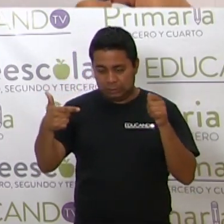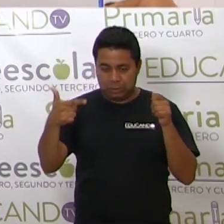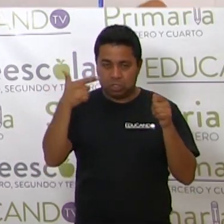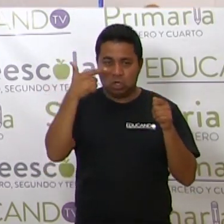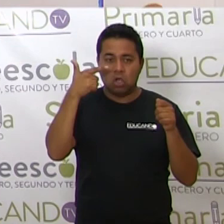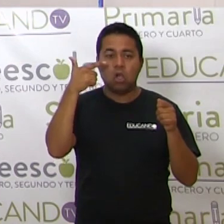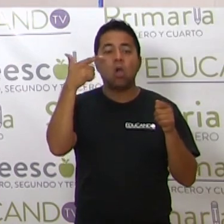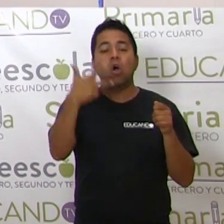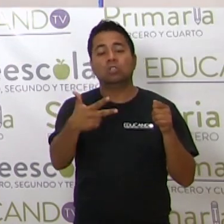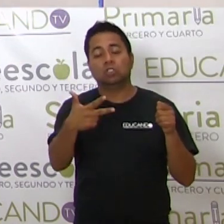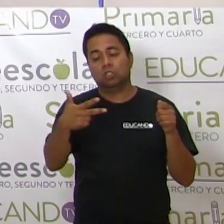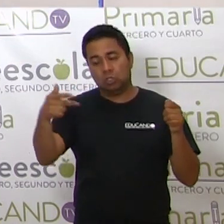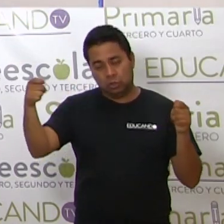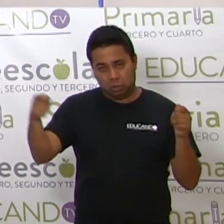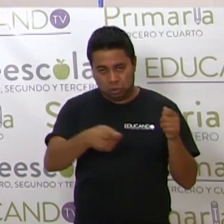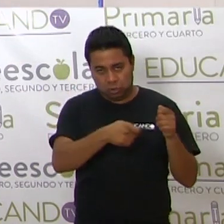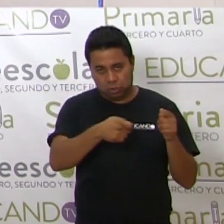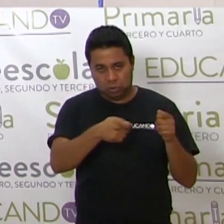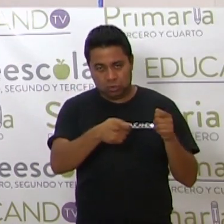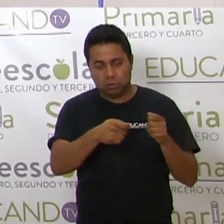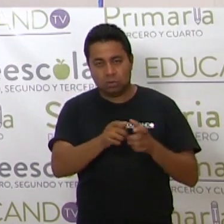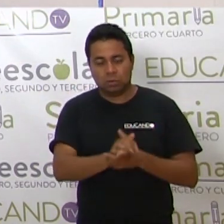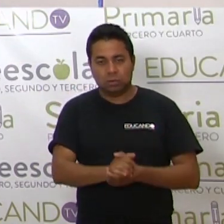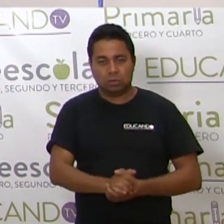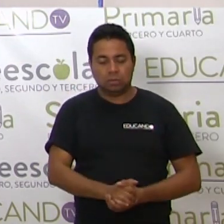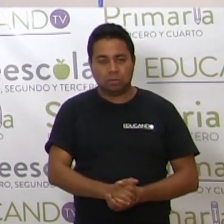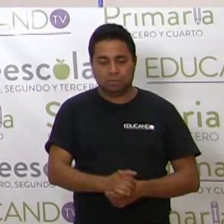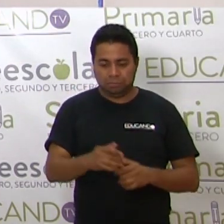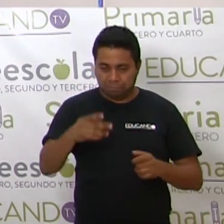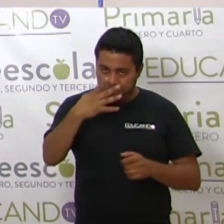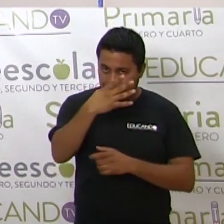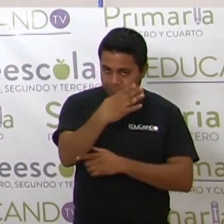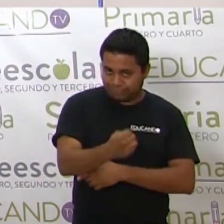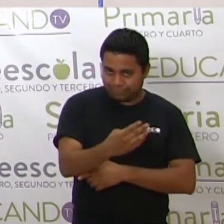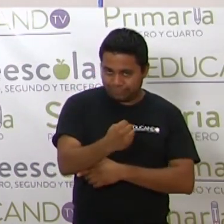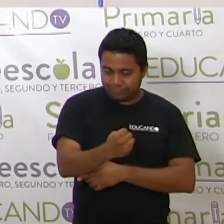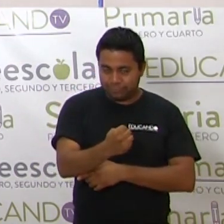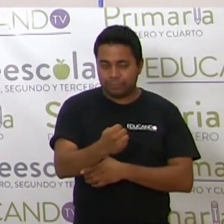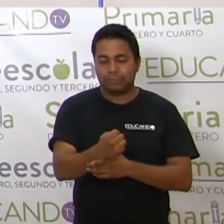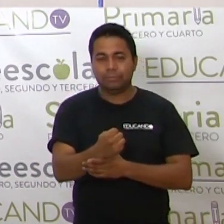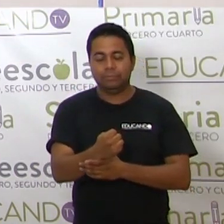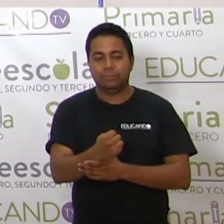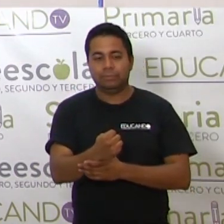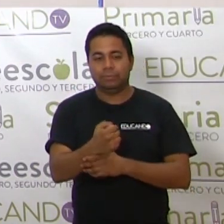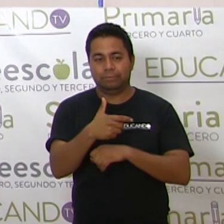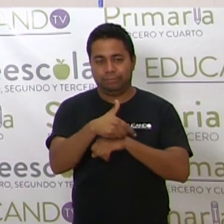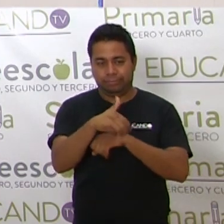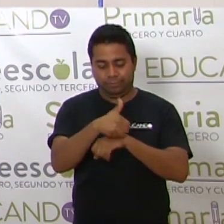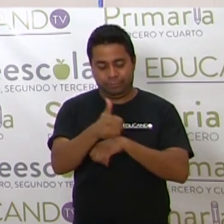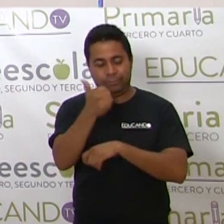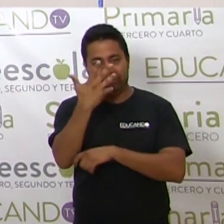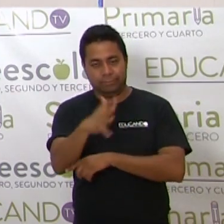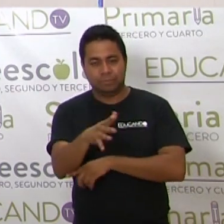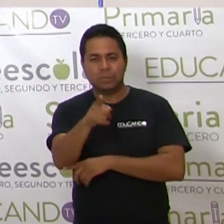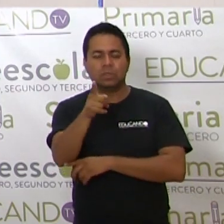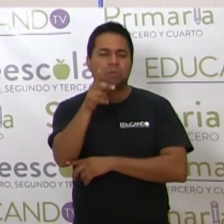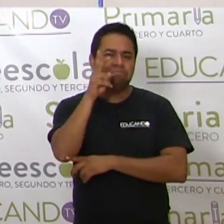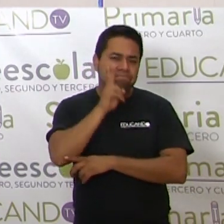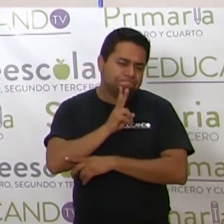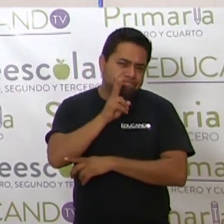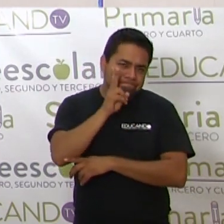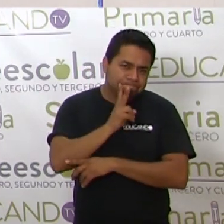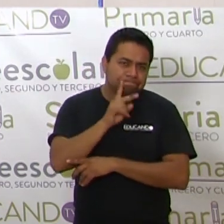8 al número 9 al número 10 intentan no